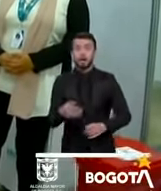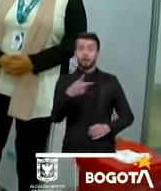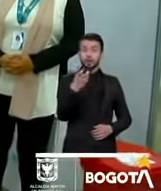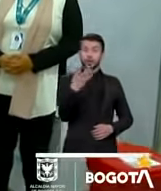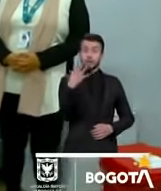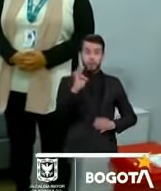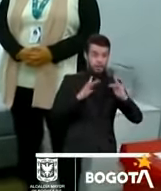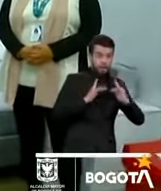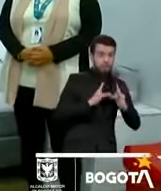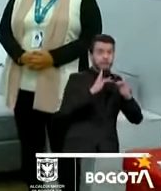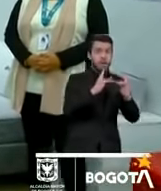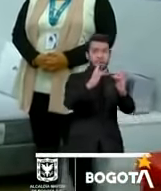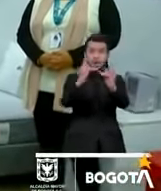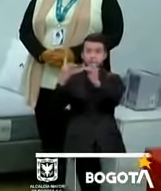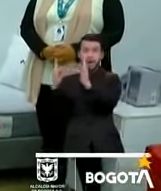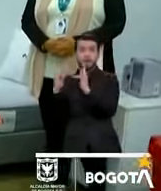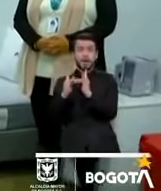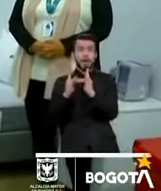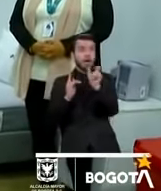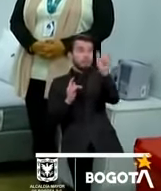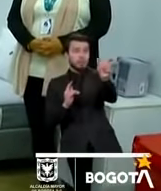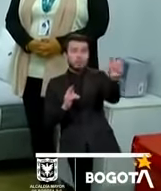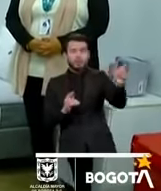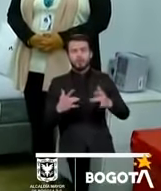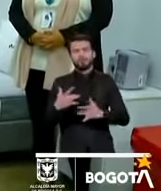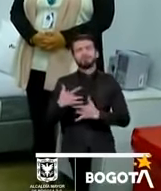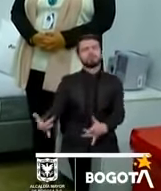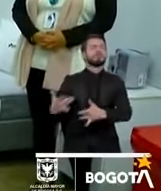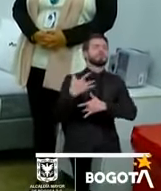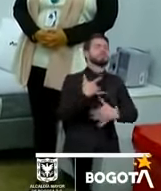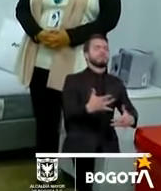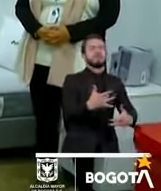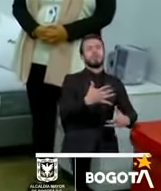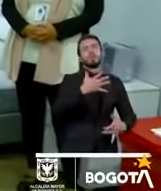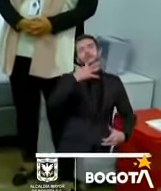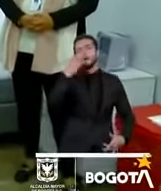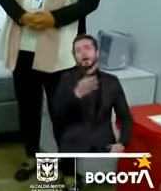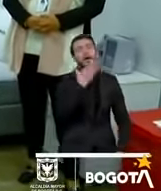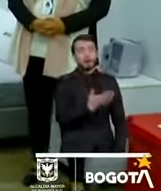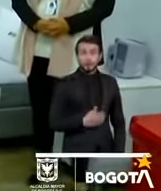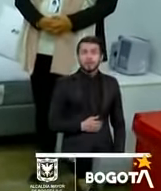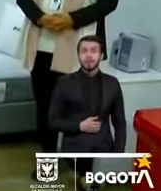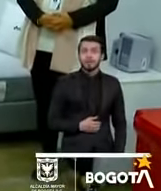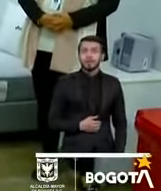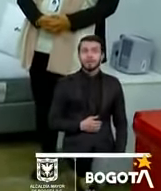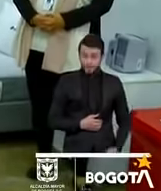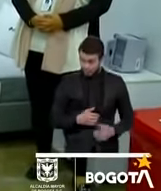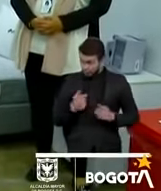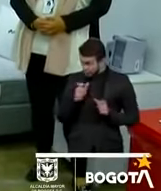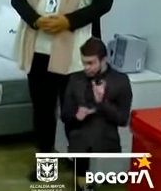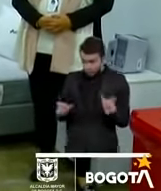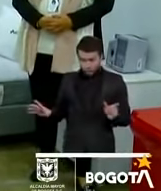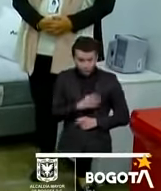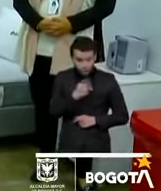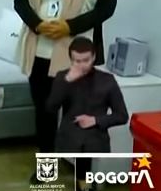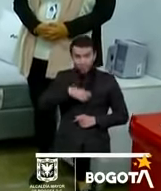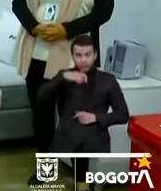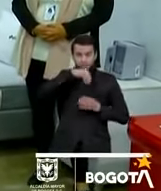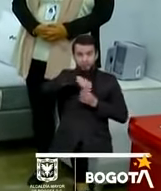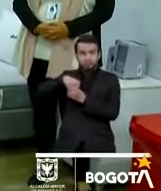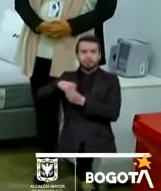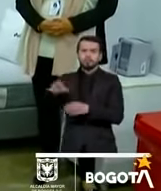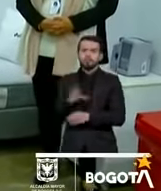camas que ustedes generosamente nos han donado. Sabremos responderle con la altura, con la calidad y con el calor